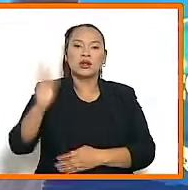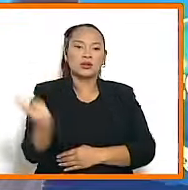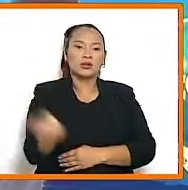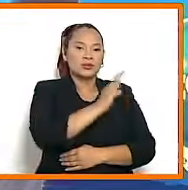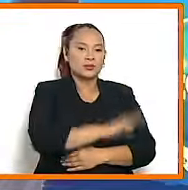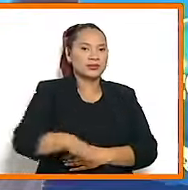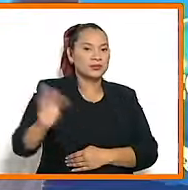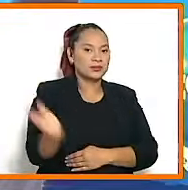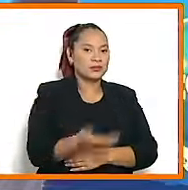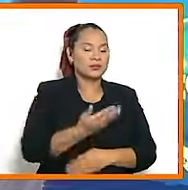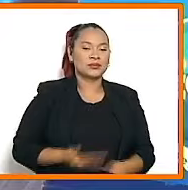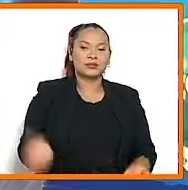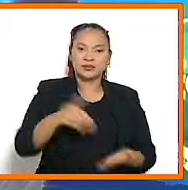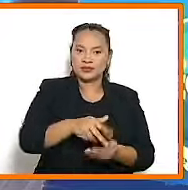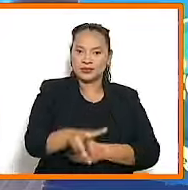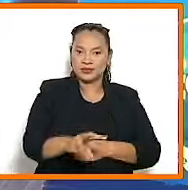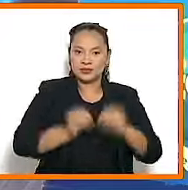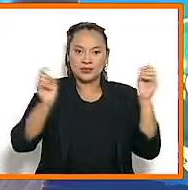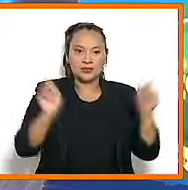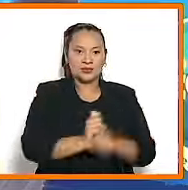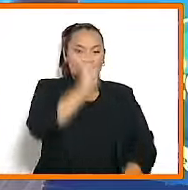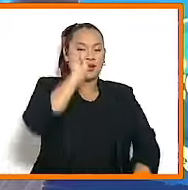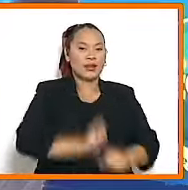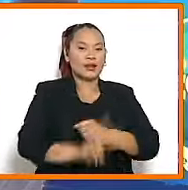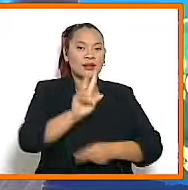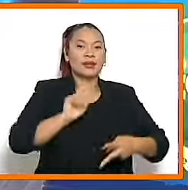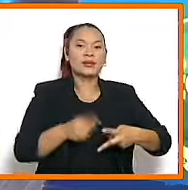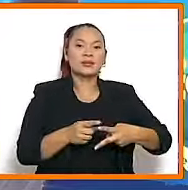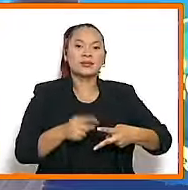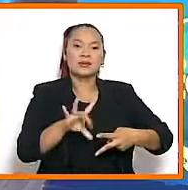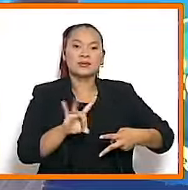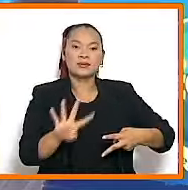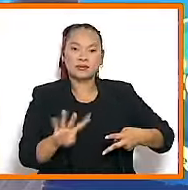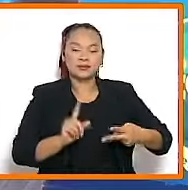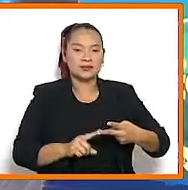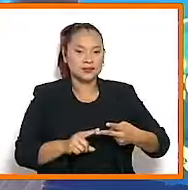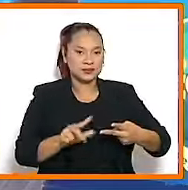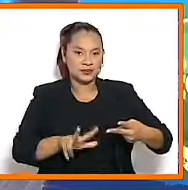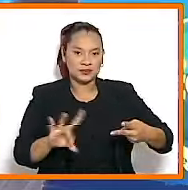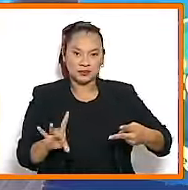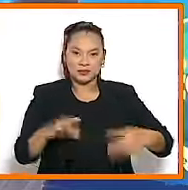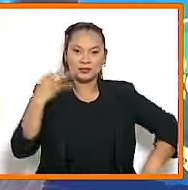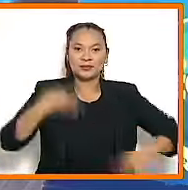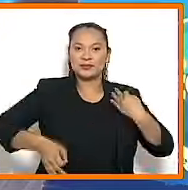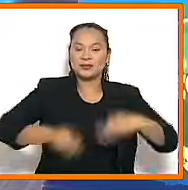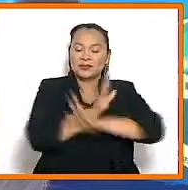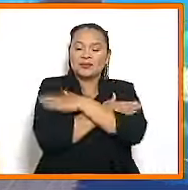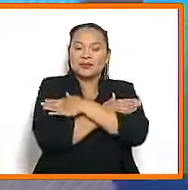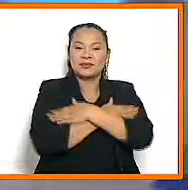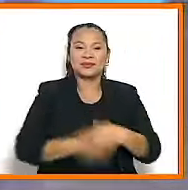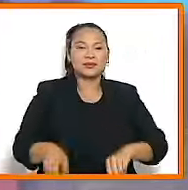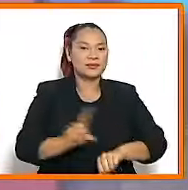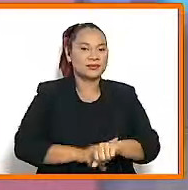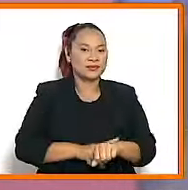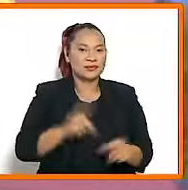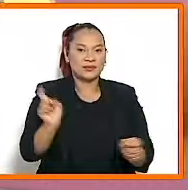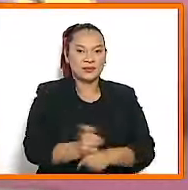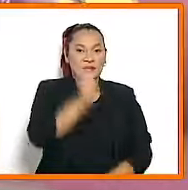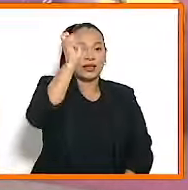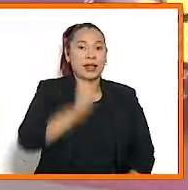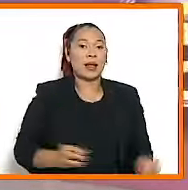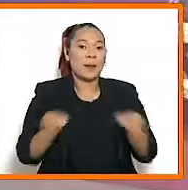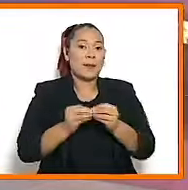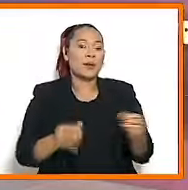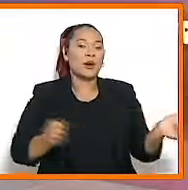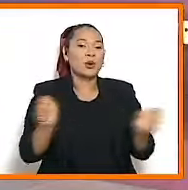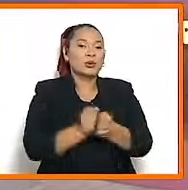gusto repito, en posición 1, 84, en posición 2, 38. ¡Felicidades! Es momento de ganar mucho más junto a Juga